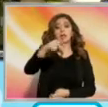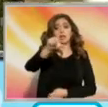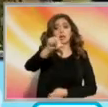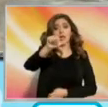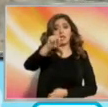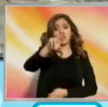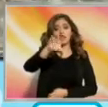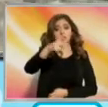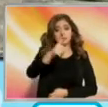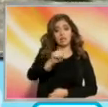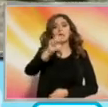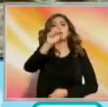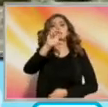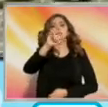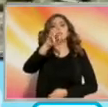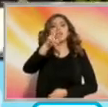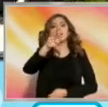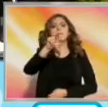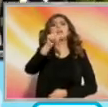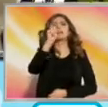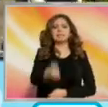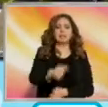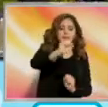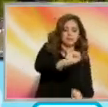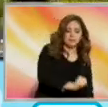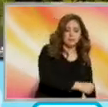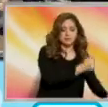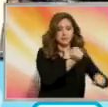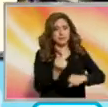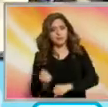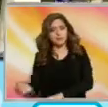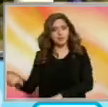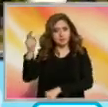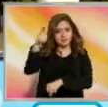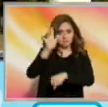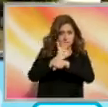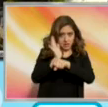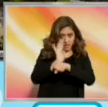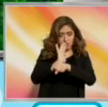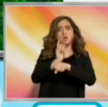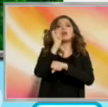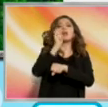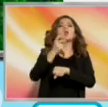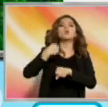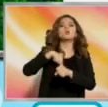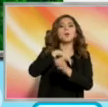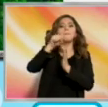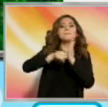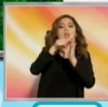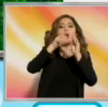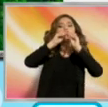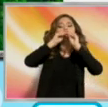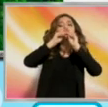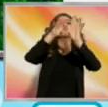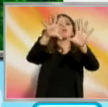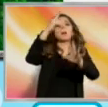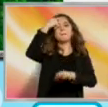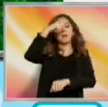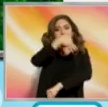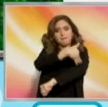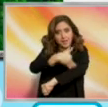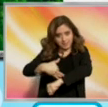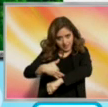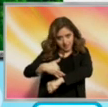Ese es un programa en el cual nosotros proyectamos películas, sobre todo para toda la familia, y en lugar